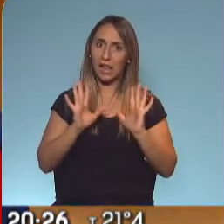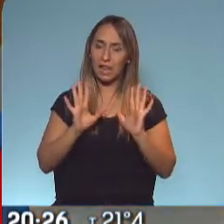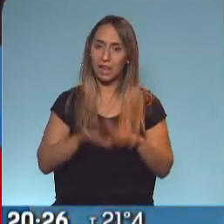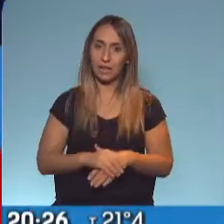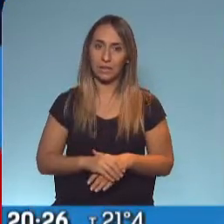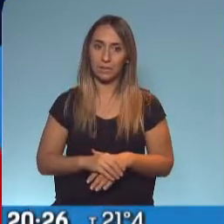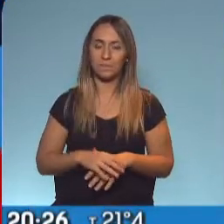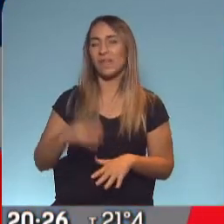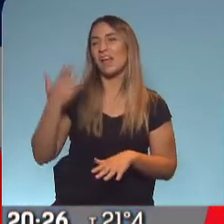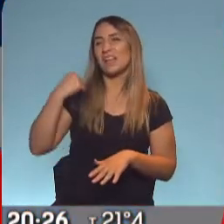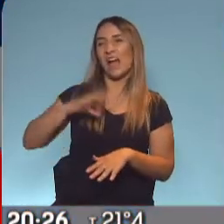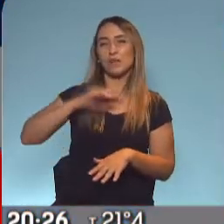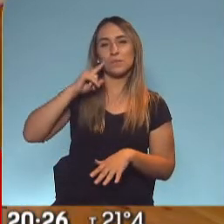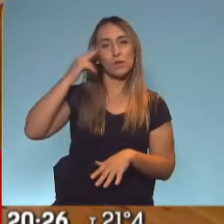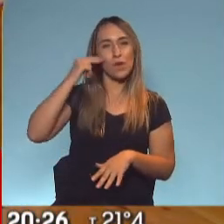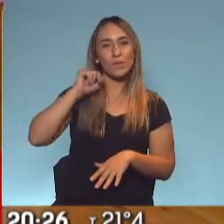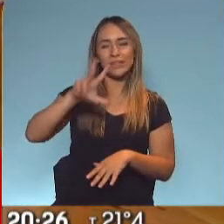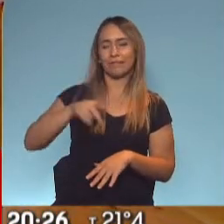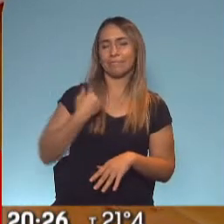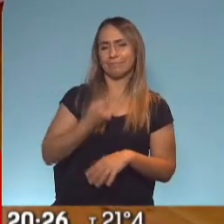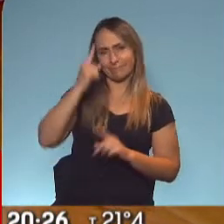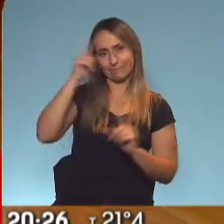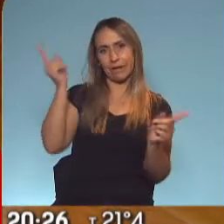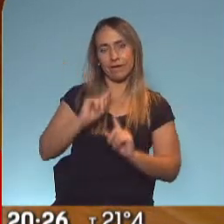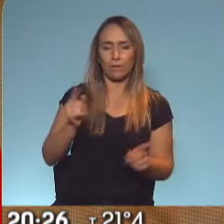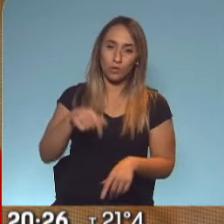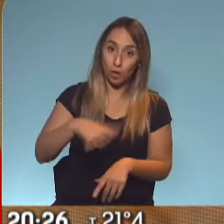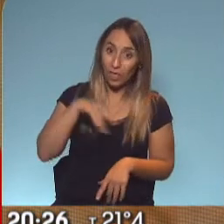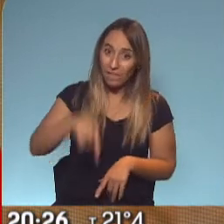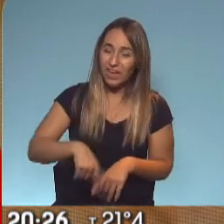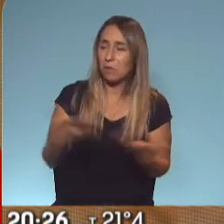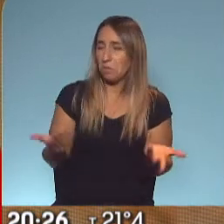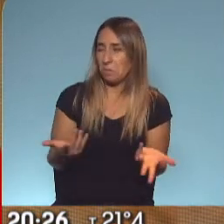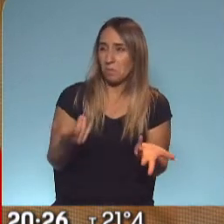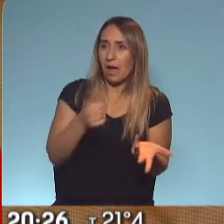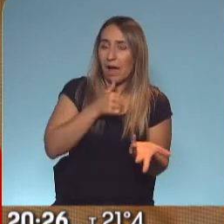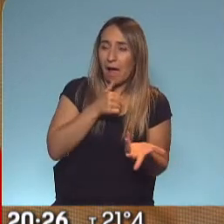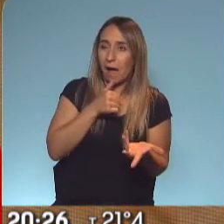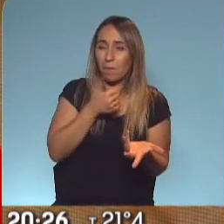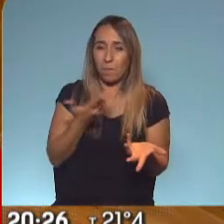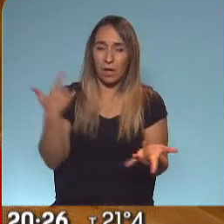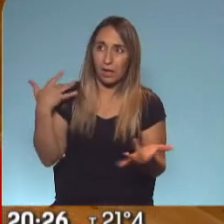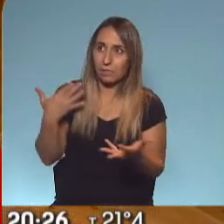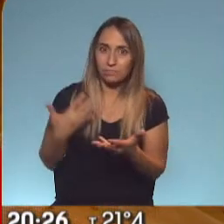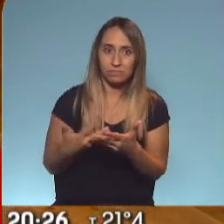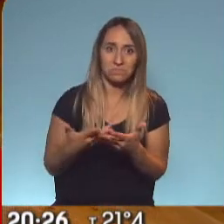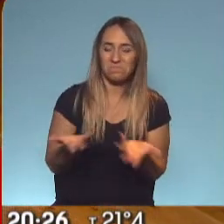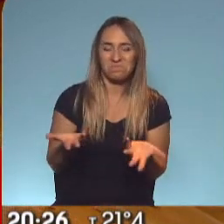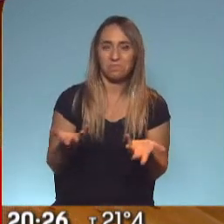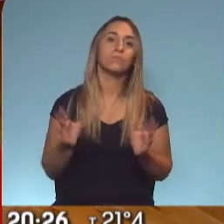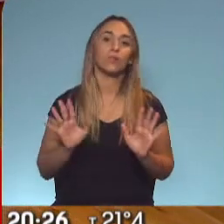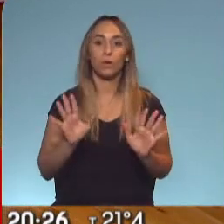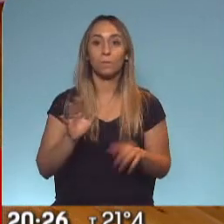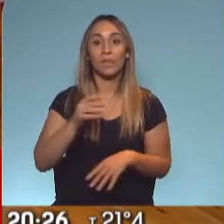¿no? No lo habremos creído en el 93 porque todavía hoy no podemos creerlo. Y mira cuánto pasó. Argentina es un